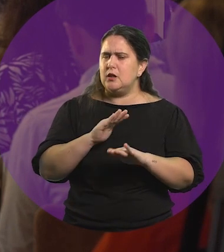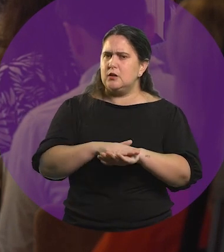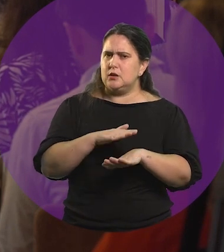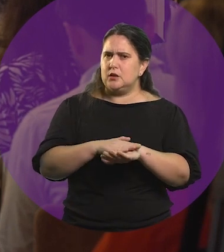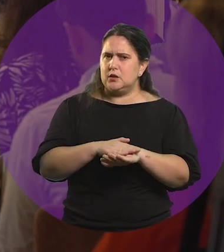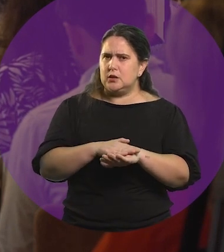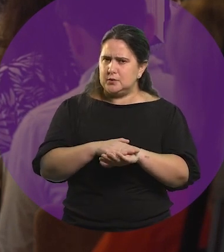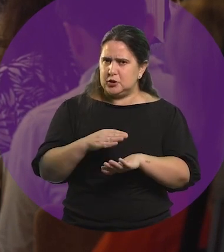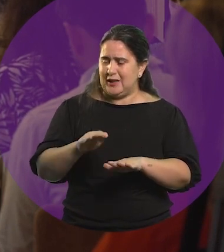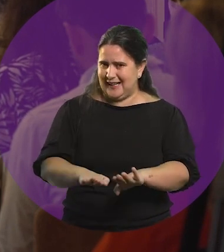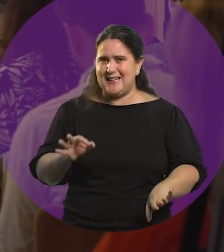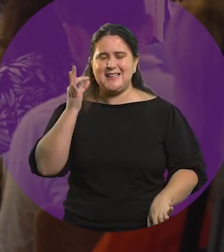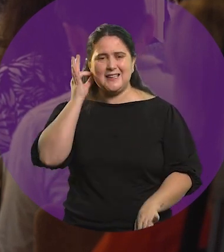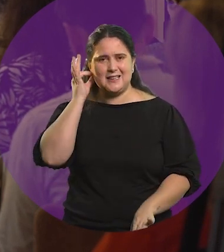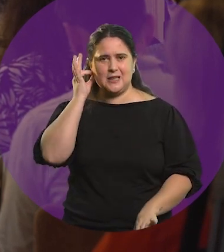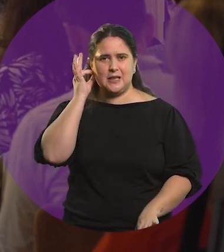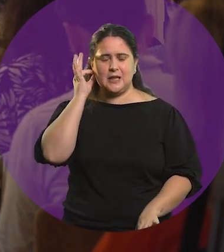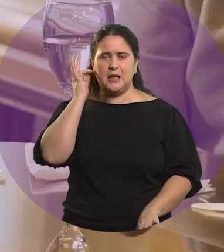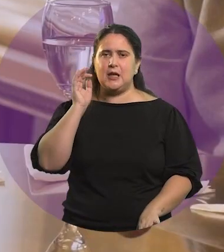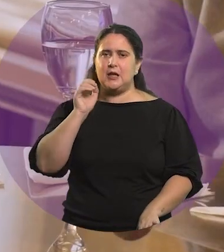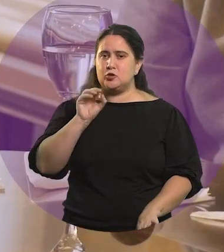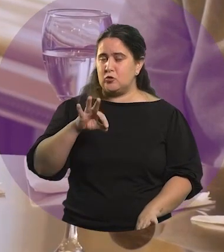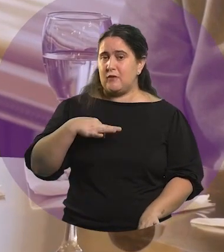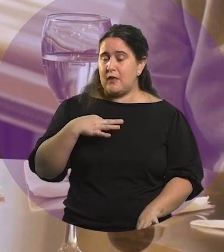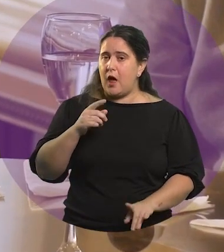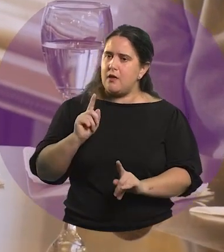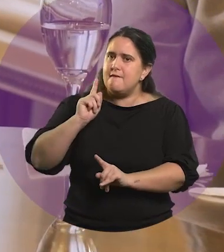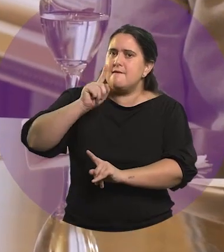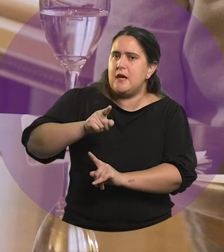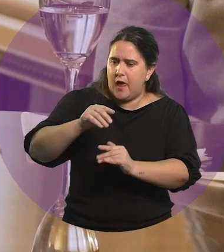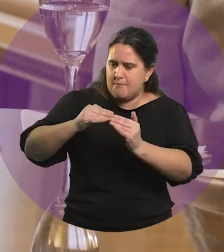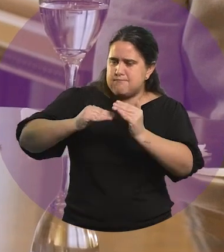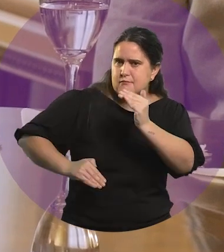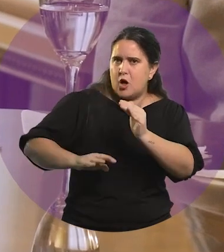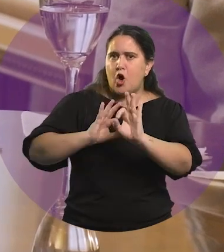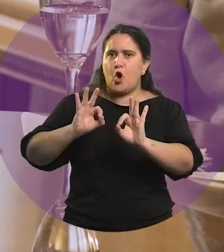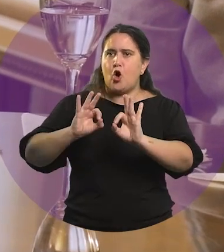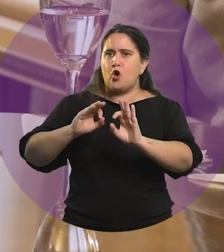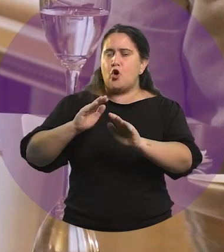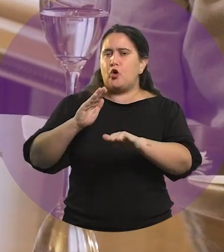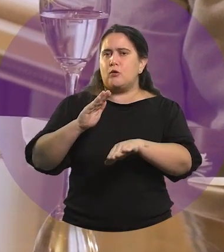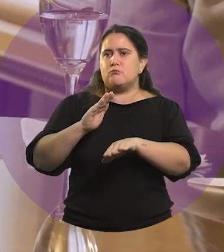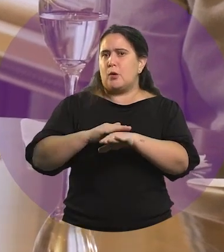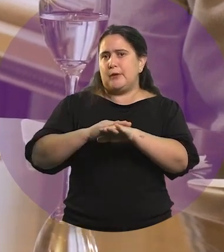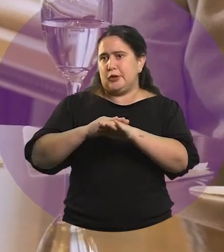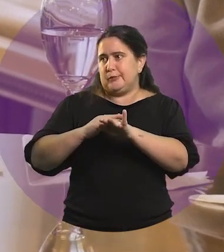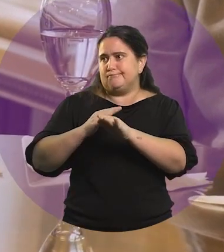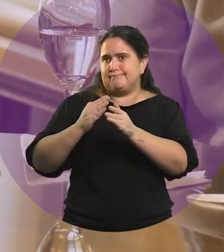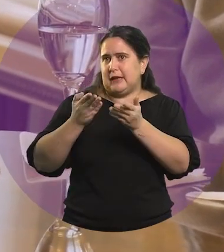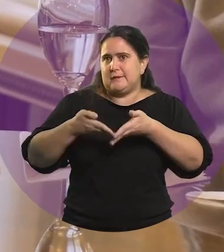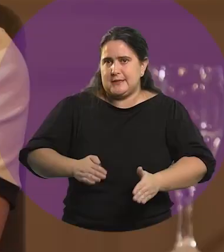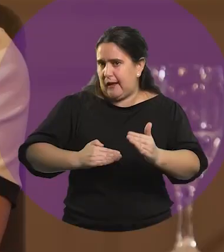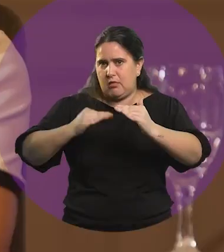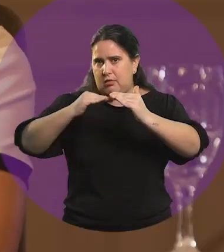en la vida de las niñas en el que aparece la brecha de género, o es desde la